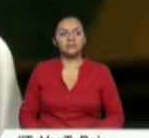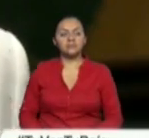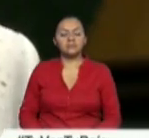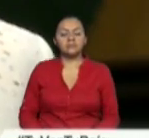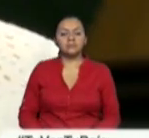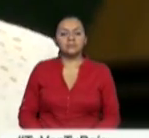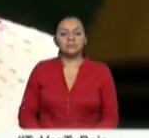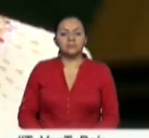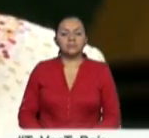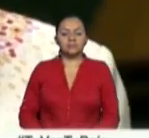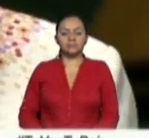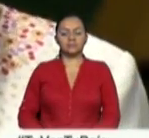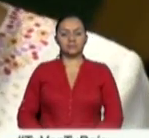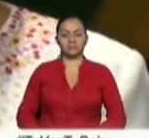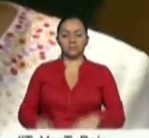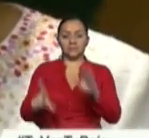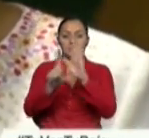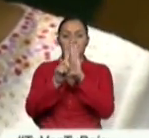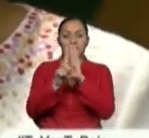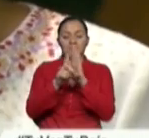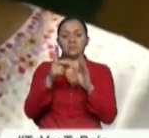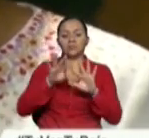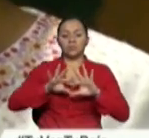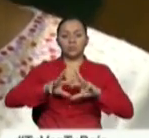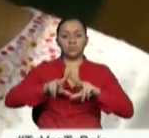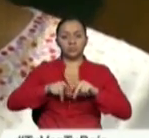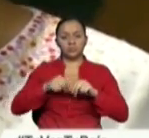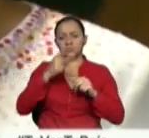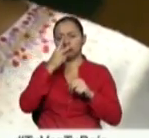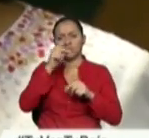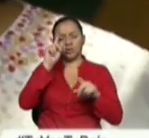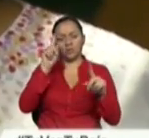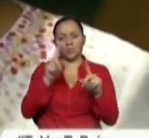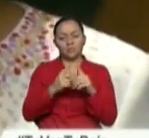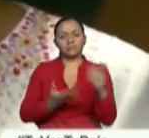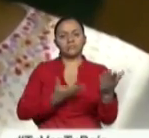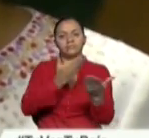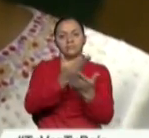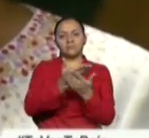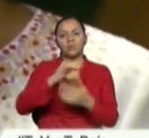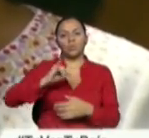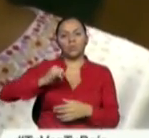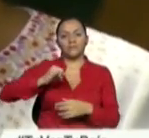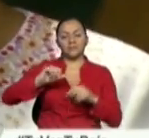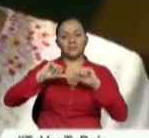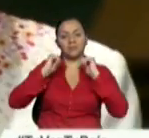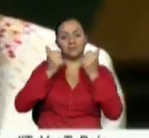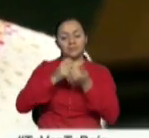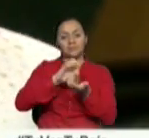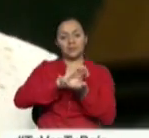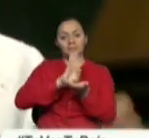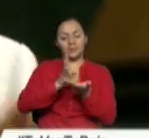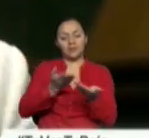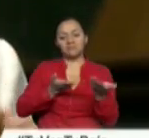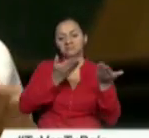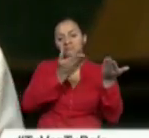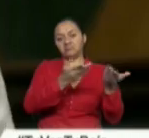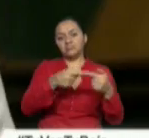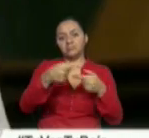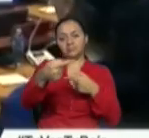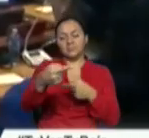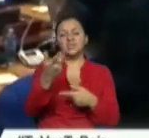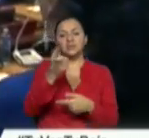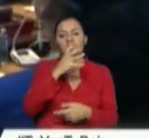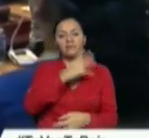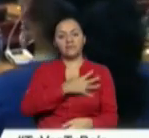cada funcionario corrupto proyecto de ley anticorrupción será presentado el jueves ante el legislativo por la presidenta de la asamblea nacional Gabriela riv